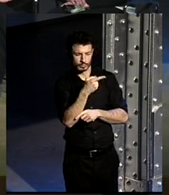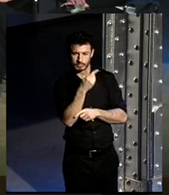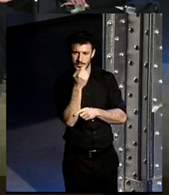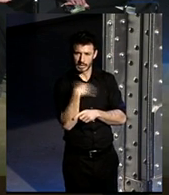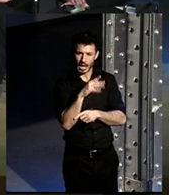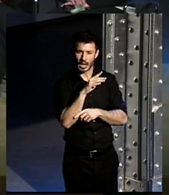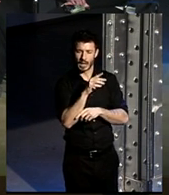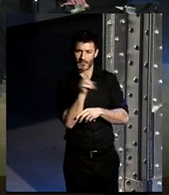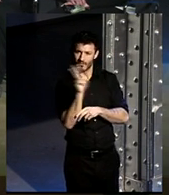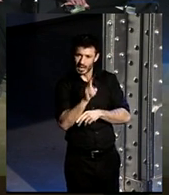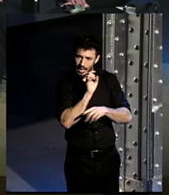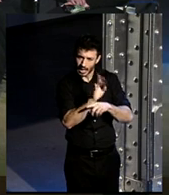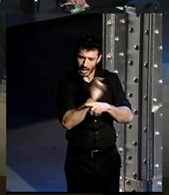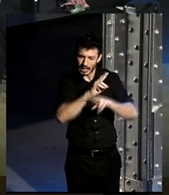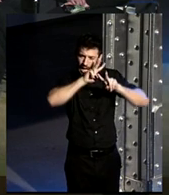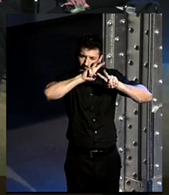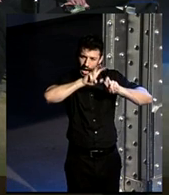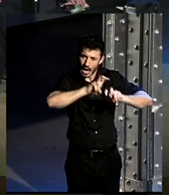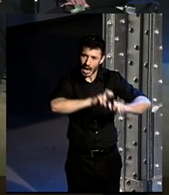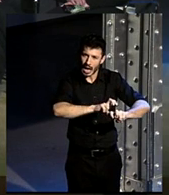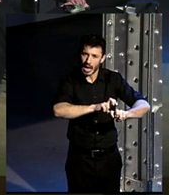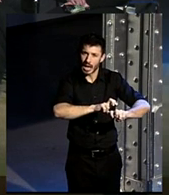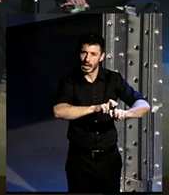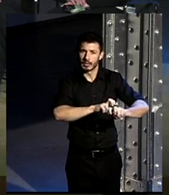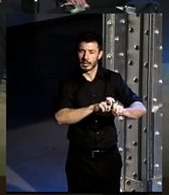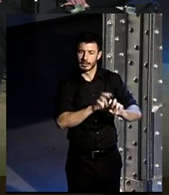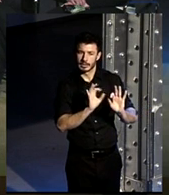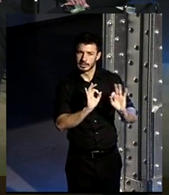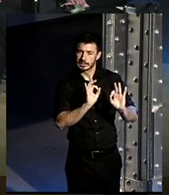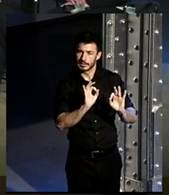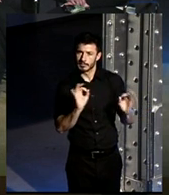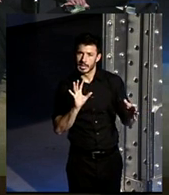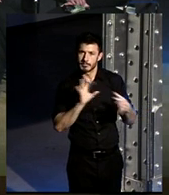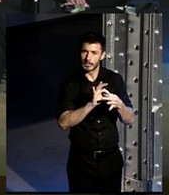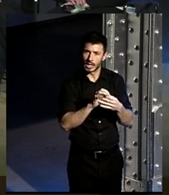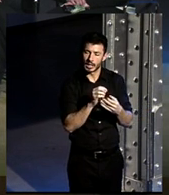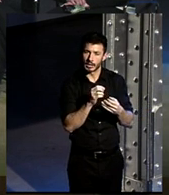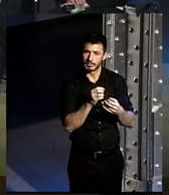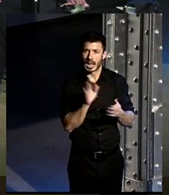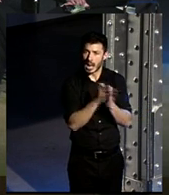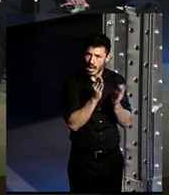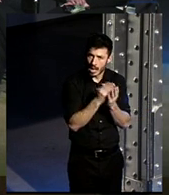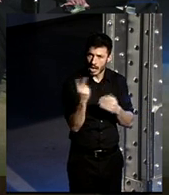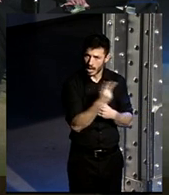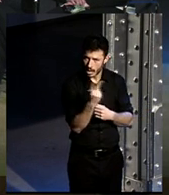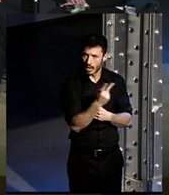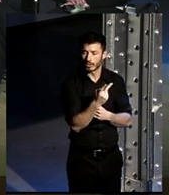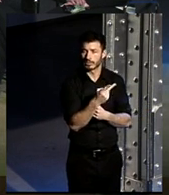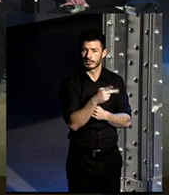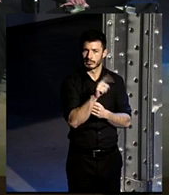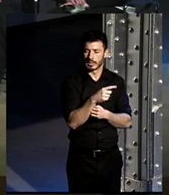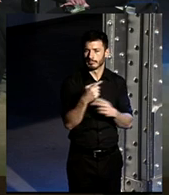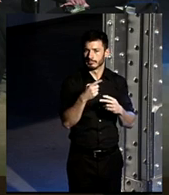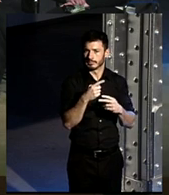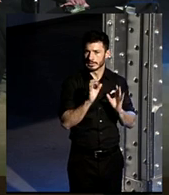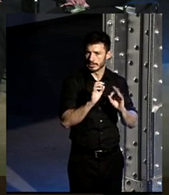la correspondencia y todo lo que rodea esos 2 relatos y que particularmente conoces muy bien París en el siglo XX, que prologas, siendo dos visiones muy distintas